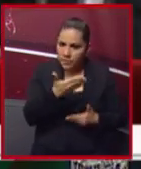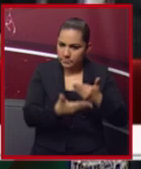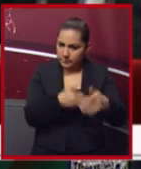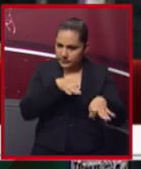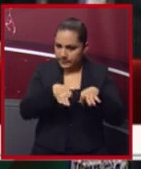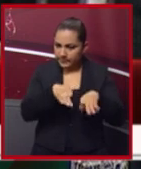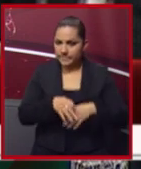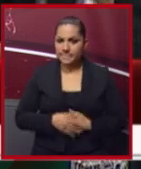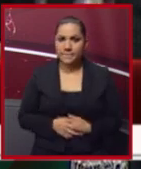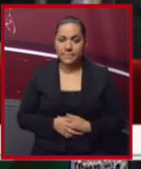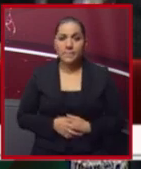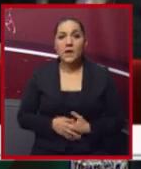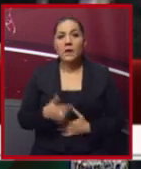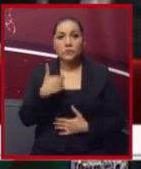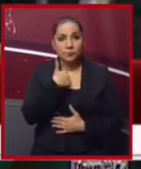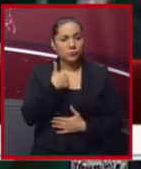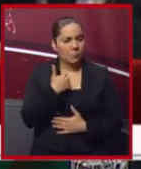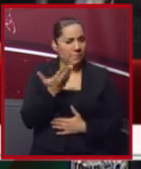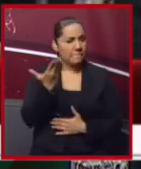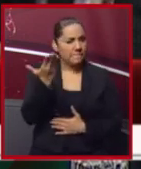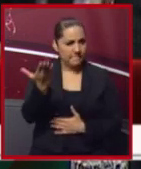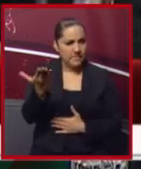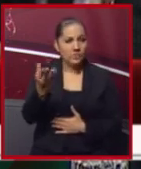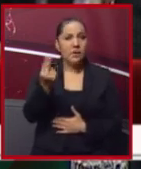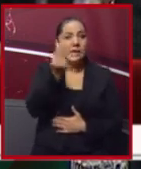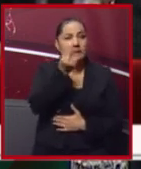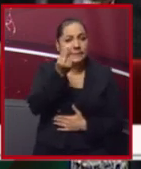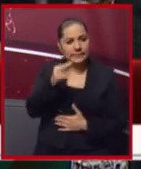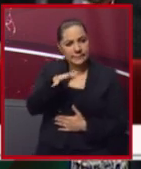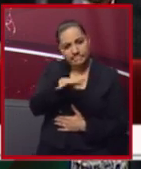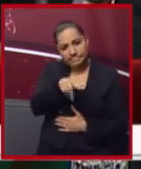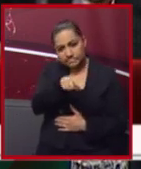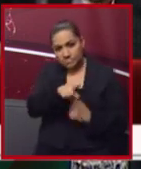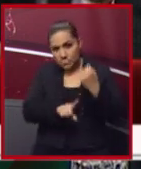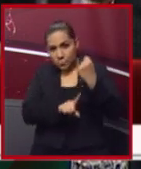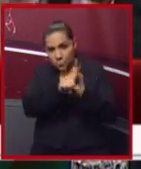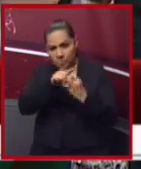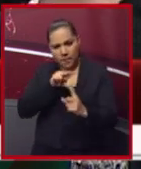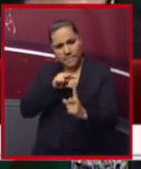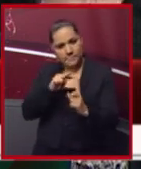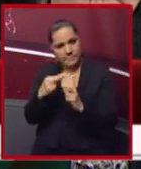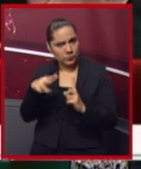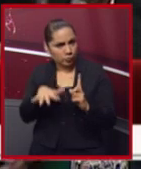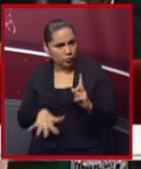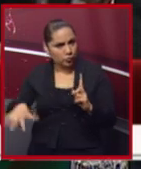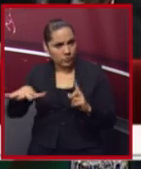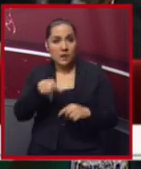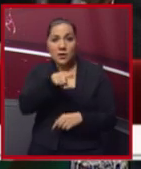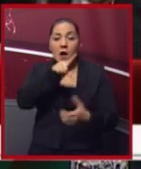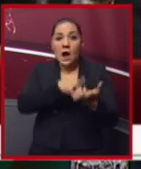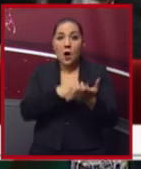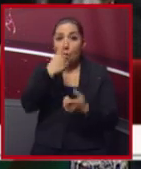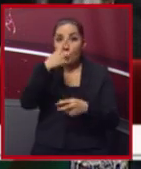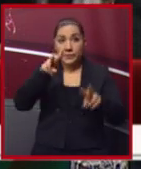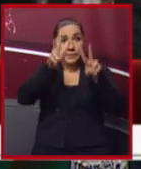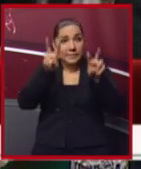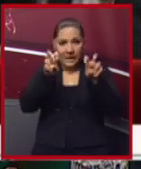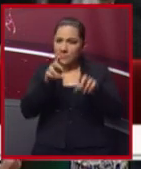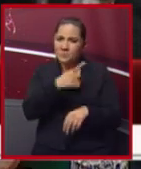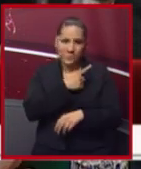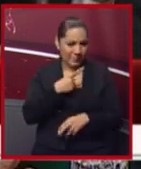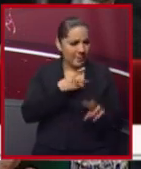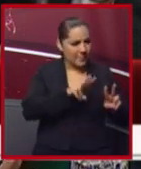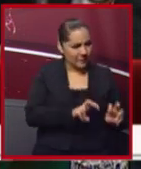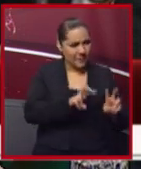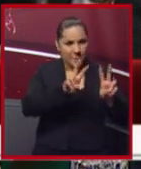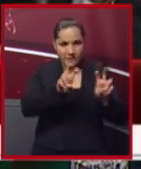sí pido que entendamos el problema desde el fenómeno social. El delito es multifactorial y sí se necesita una política criminal integral. Puede